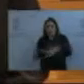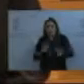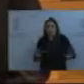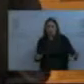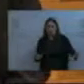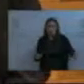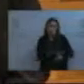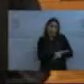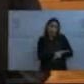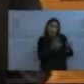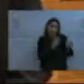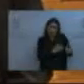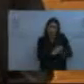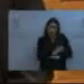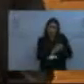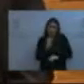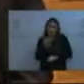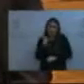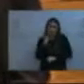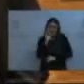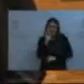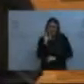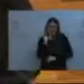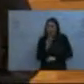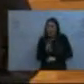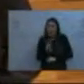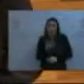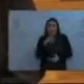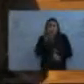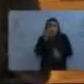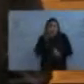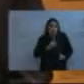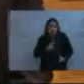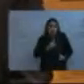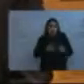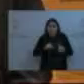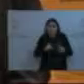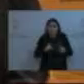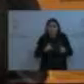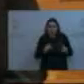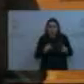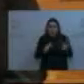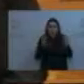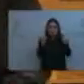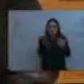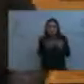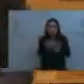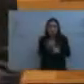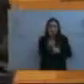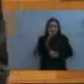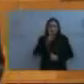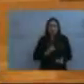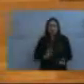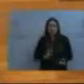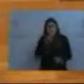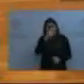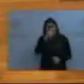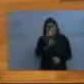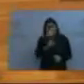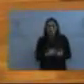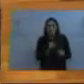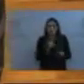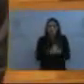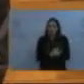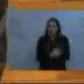su gobierno en la historia, ¿no? No han sabido abordar el problema de las líneas de reloj. Todavía este año, le vuelvo a repetir, se habían